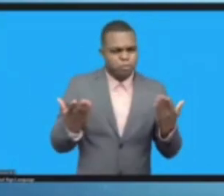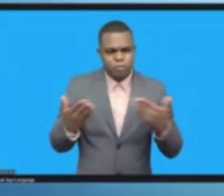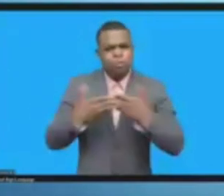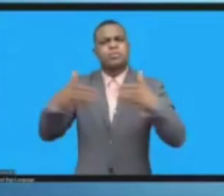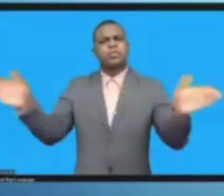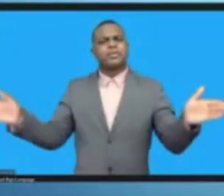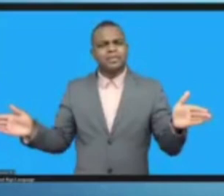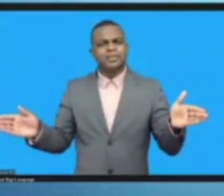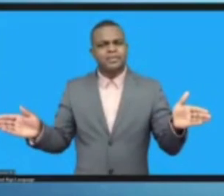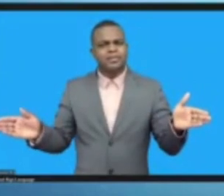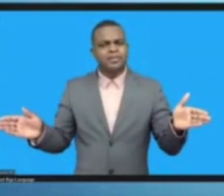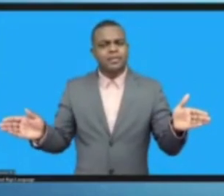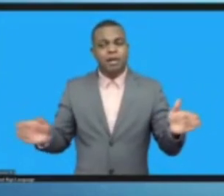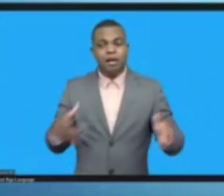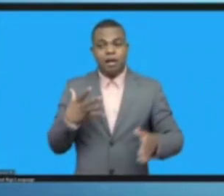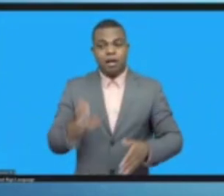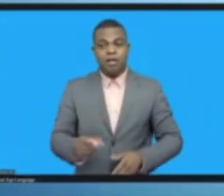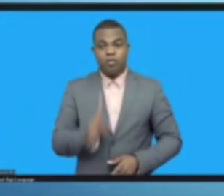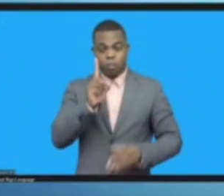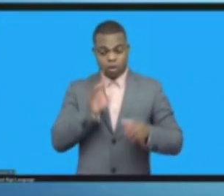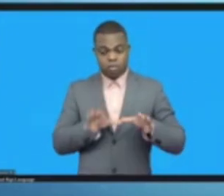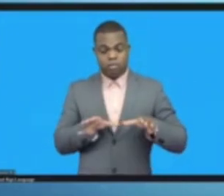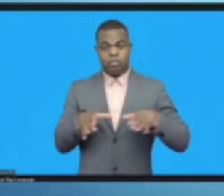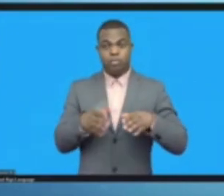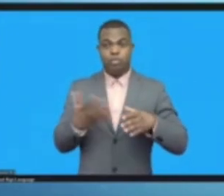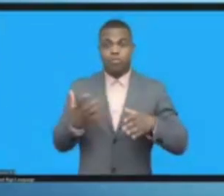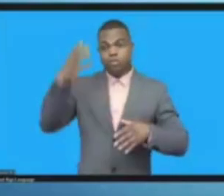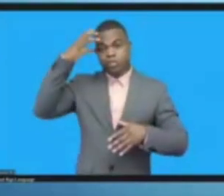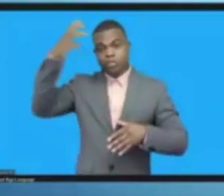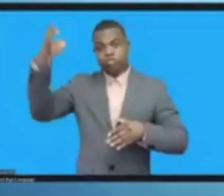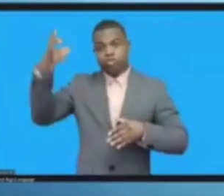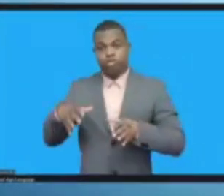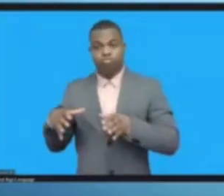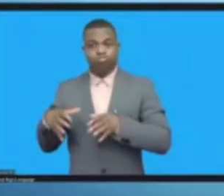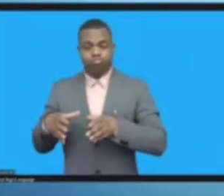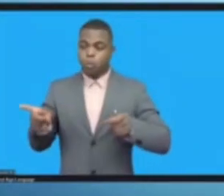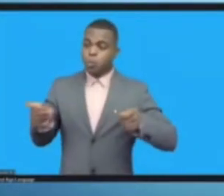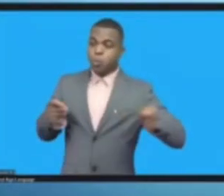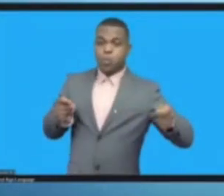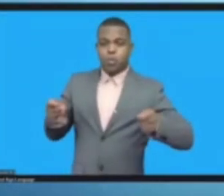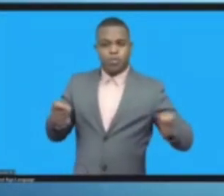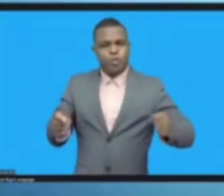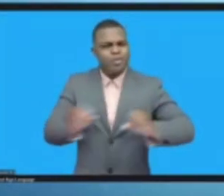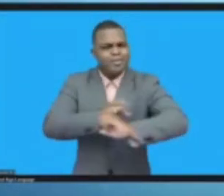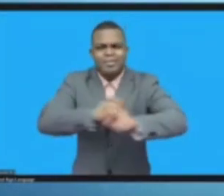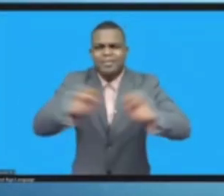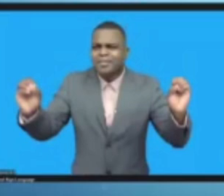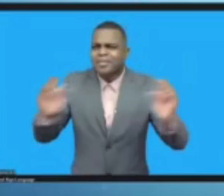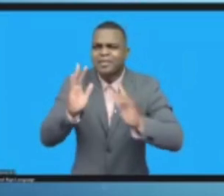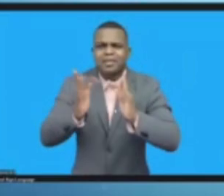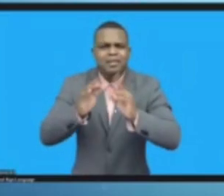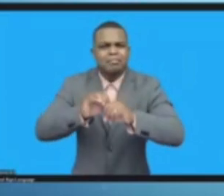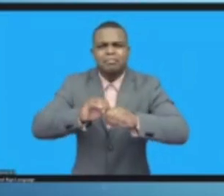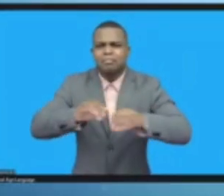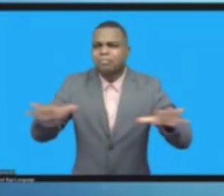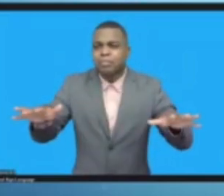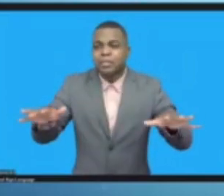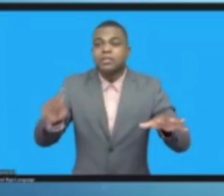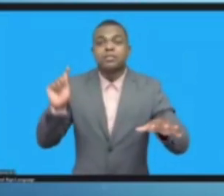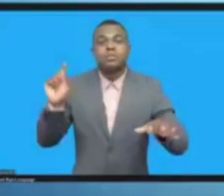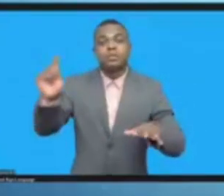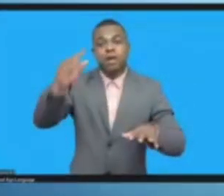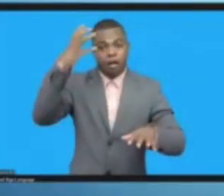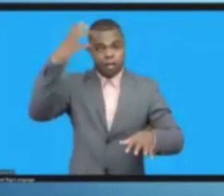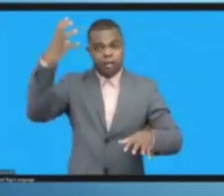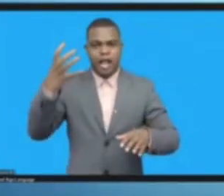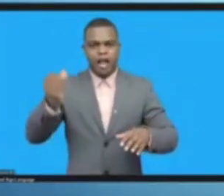razones positivas o no tan positivas siempre las personas tienen buenas intenciones pero hasta ahora